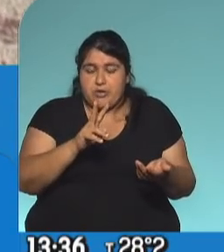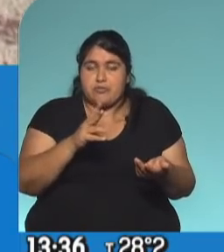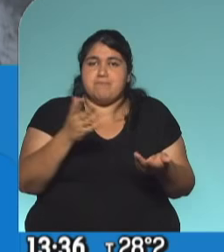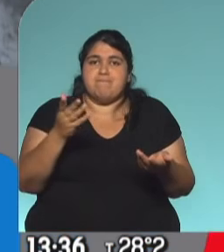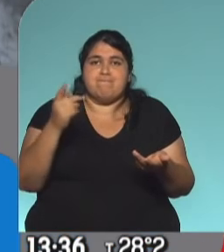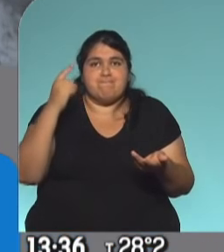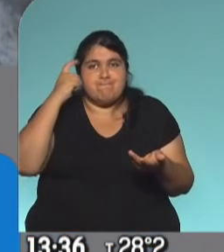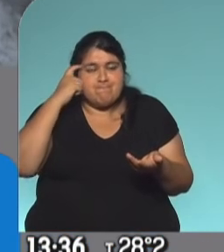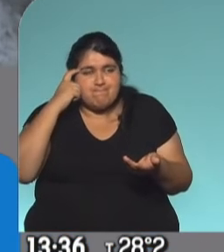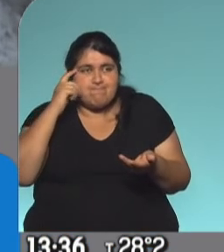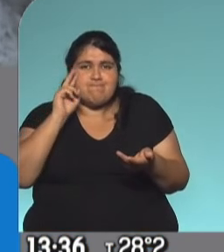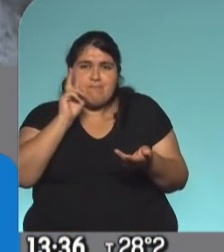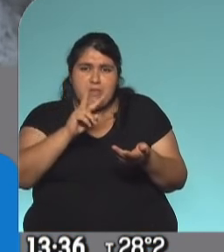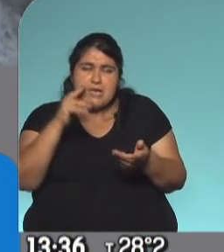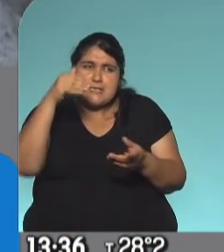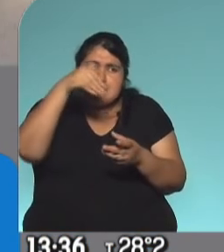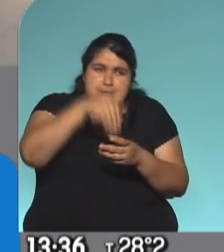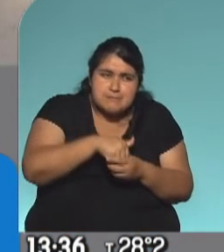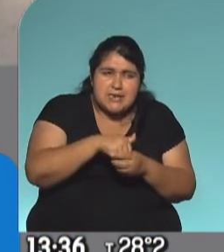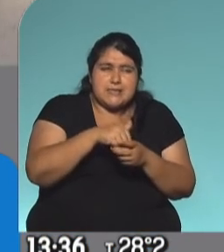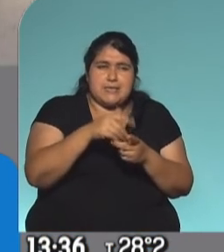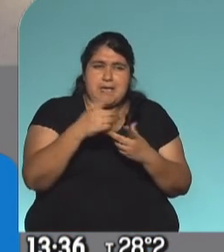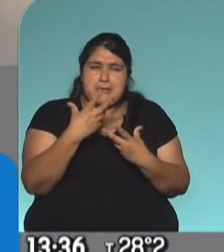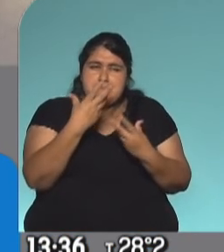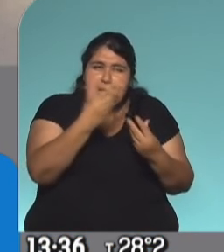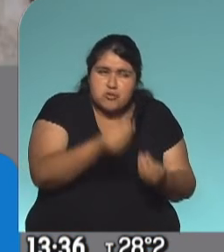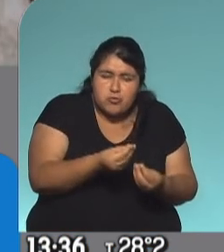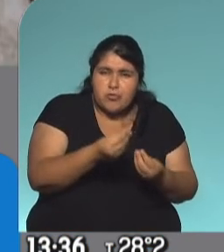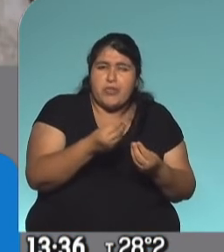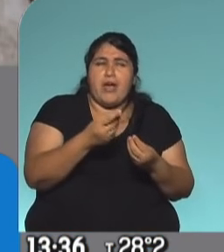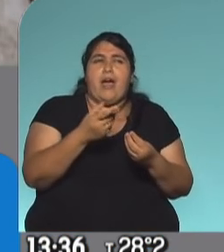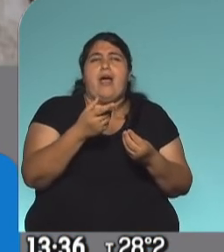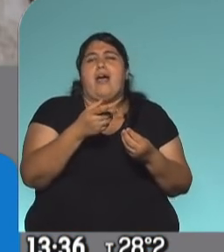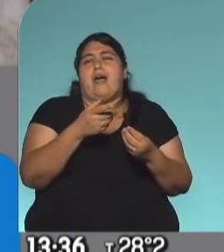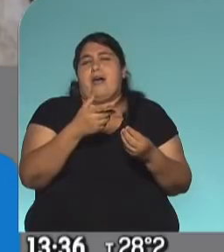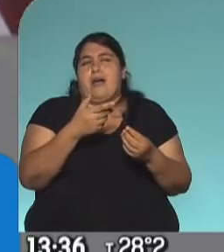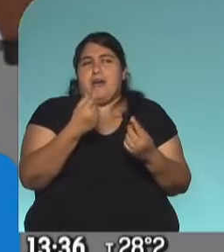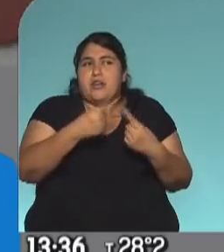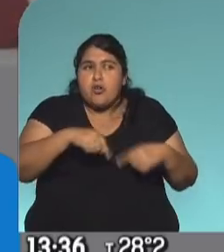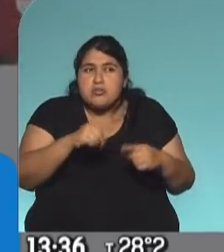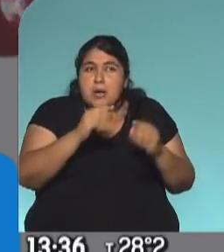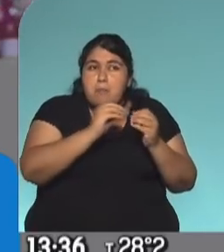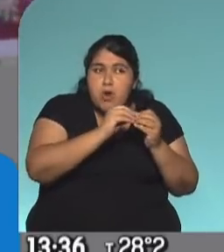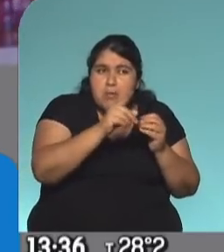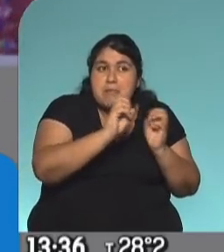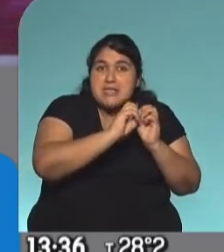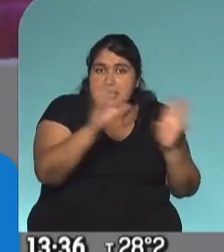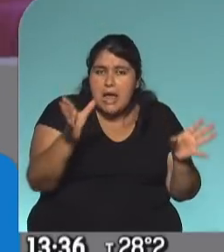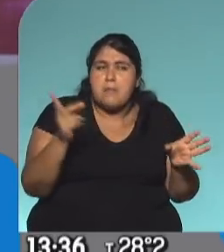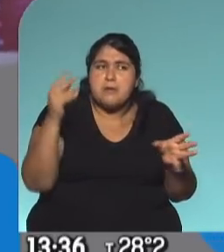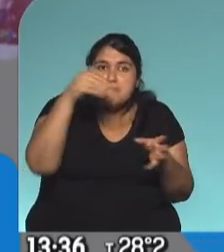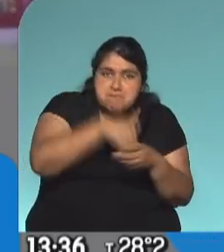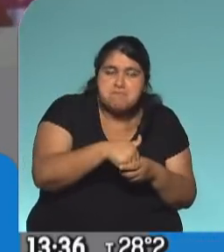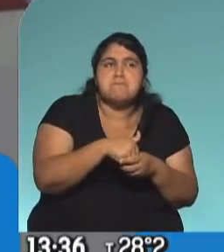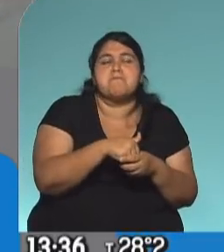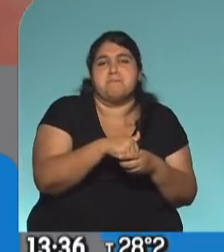misericordia y de involucrarse personalmente en aquello donde hay conflictos graves, bueno,